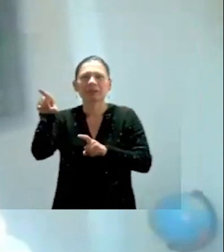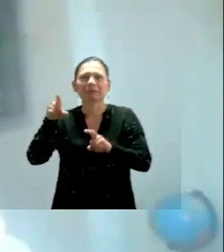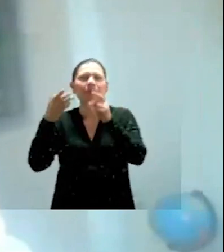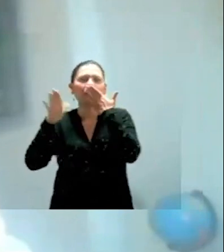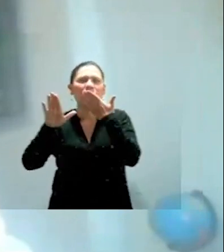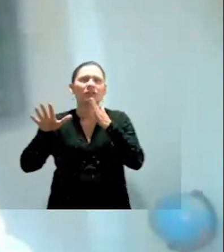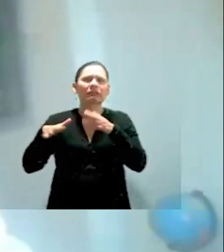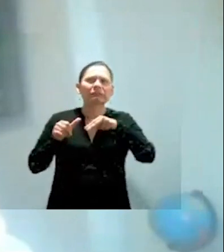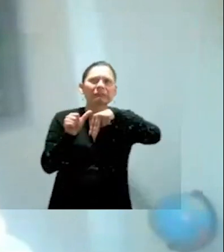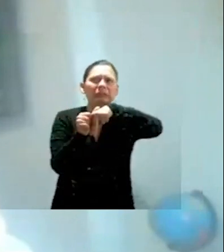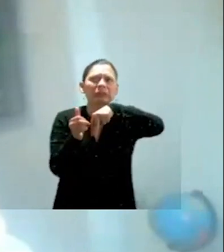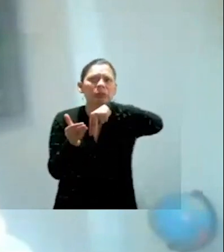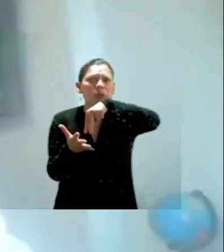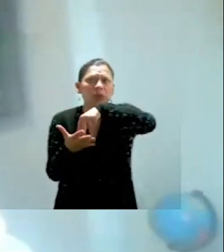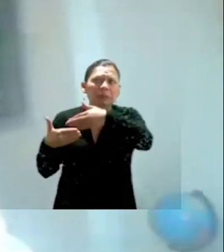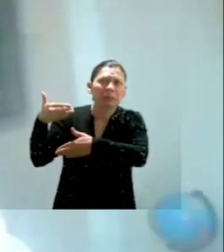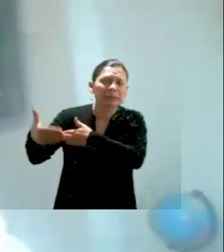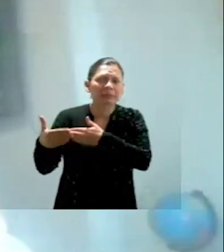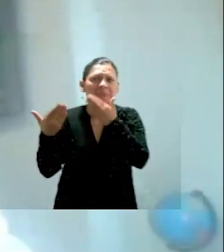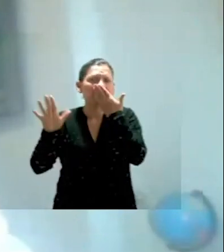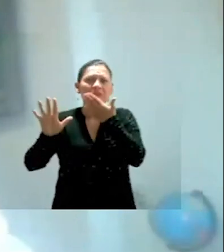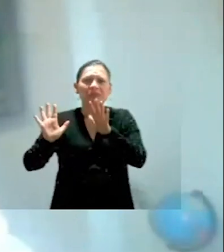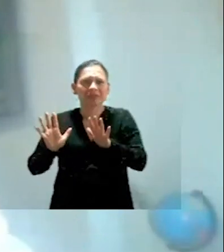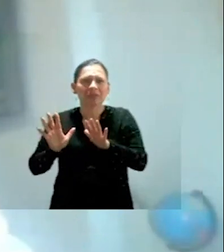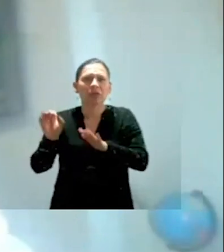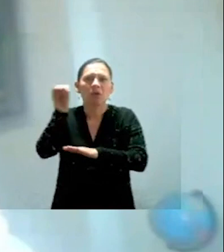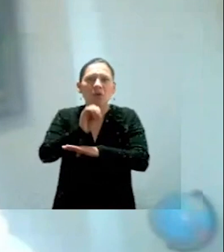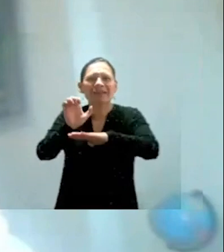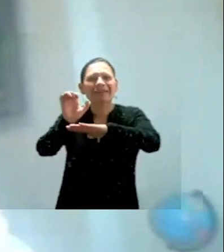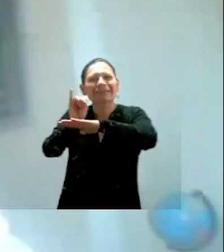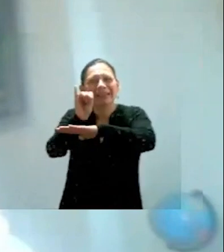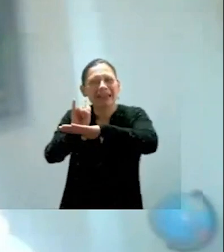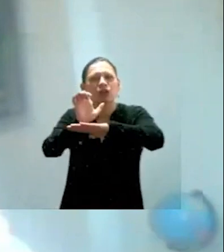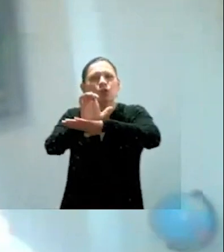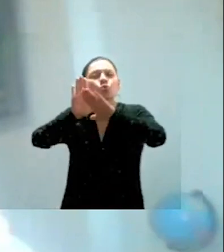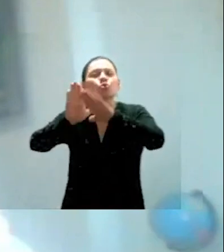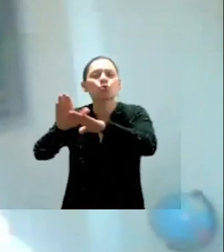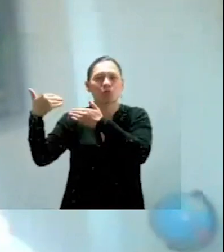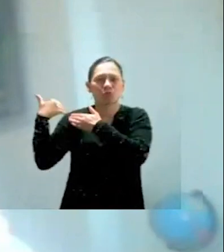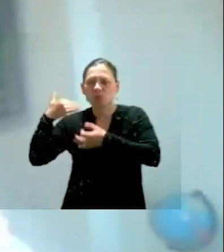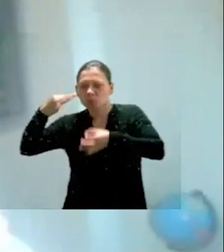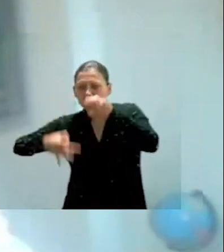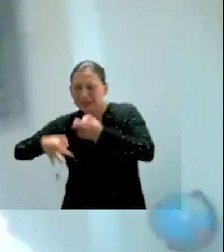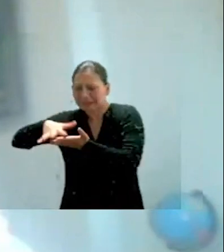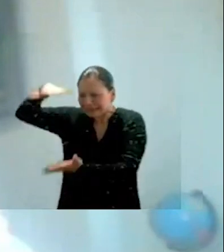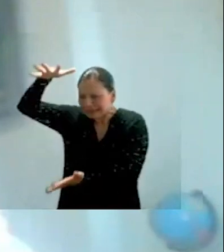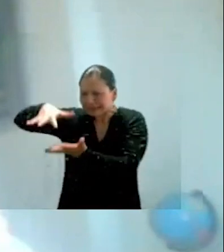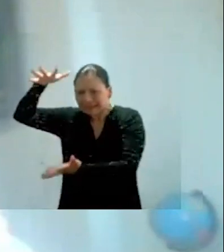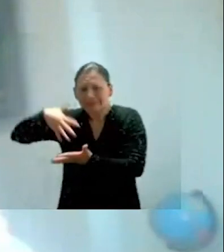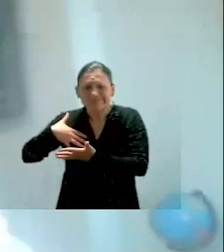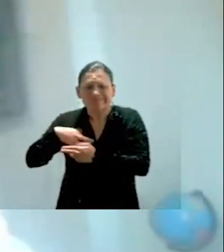encartado, del que tiene que cumplir la tutela, una desconfianza enorme frente a la magistratura